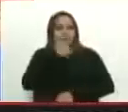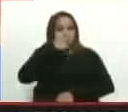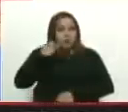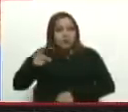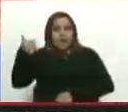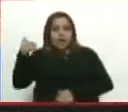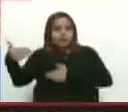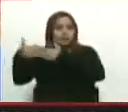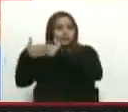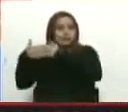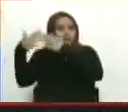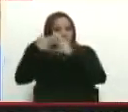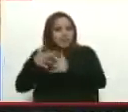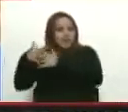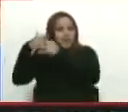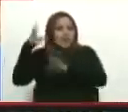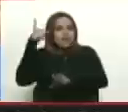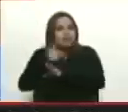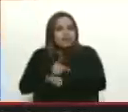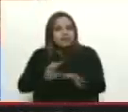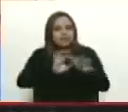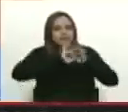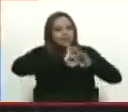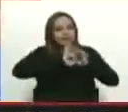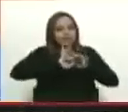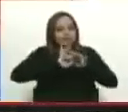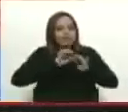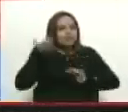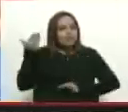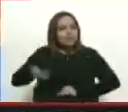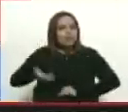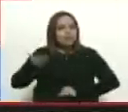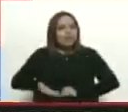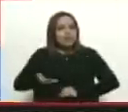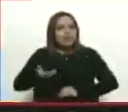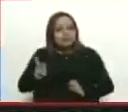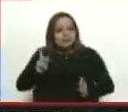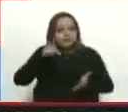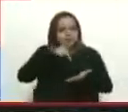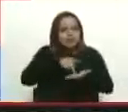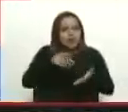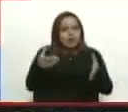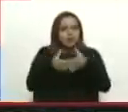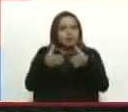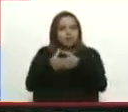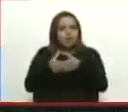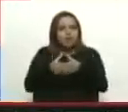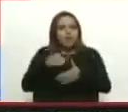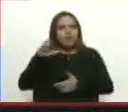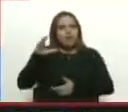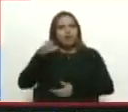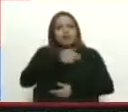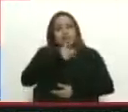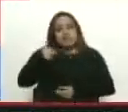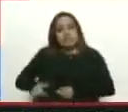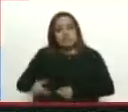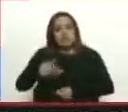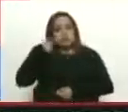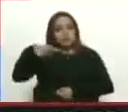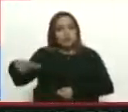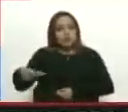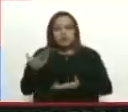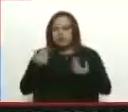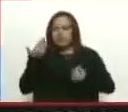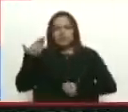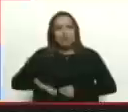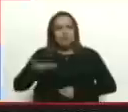por el imperialismo y sus aliados tenemos que estar más unidos. Importantísima esa visita del Partido Comunista de China a Venezuela. Pero muy